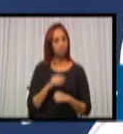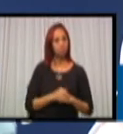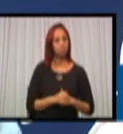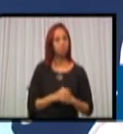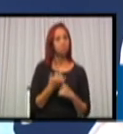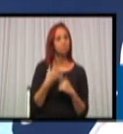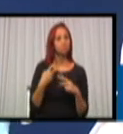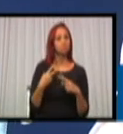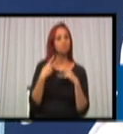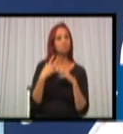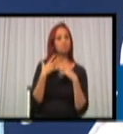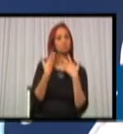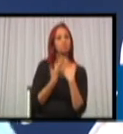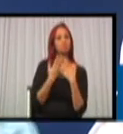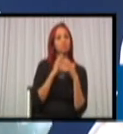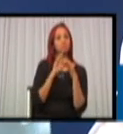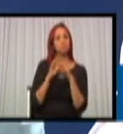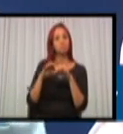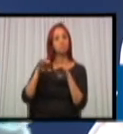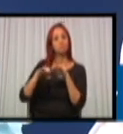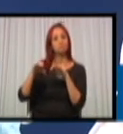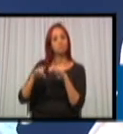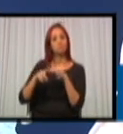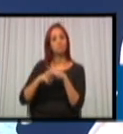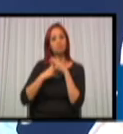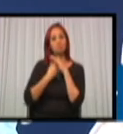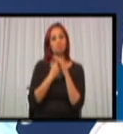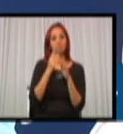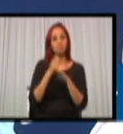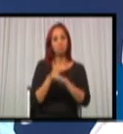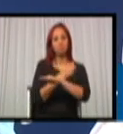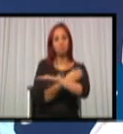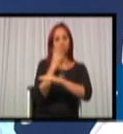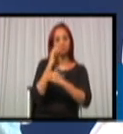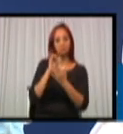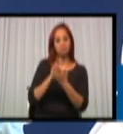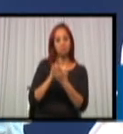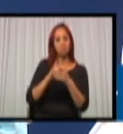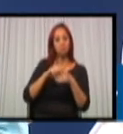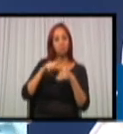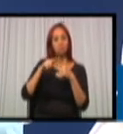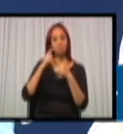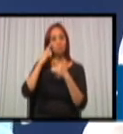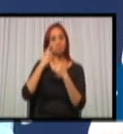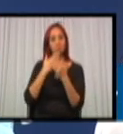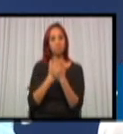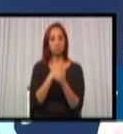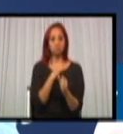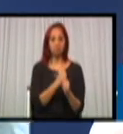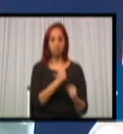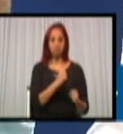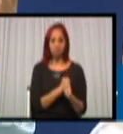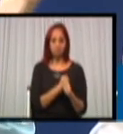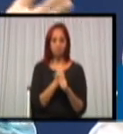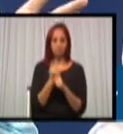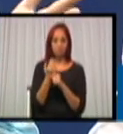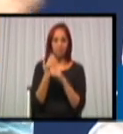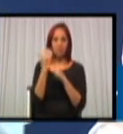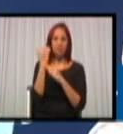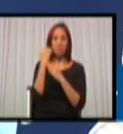Hemos visto cómo el comercio en el Distrito Centro ha empezado a florecer y esto ha sido por una buena gestión. Antes,